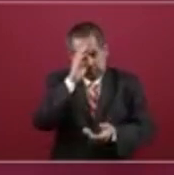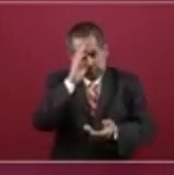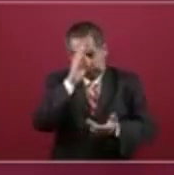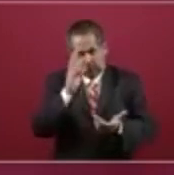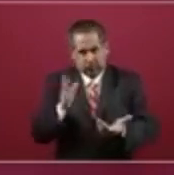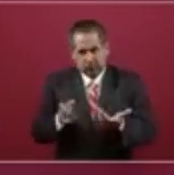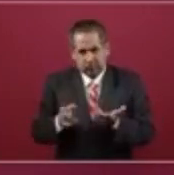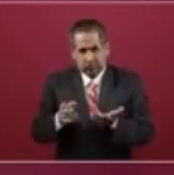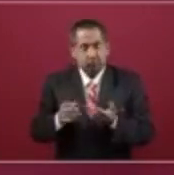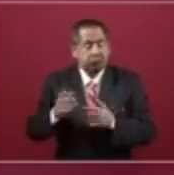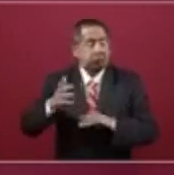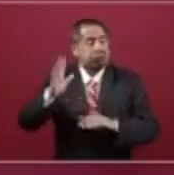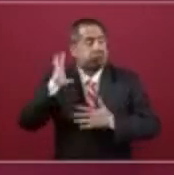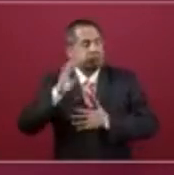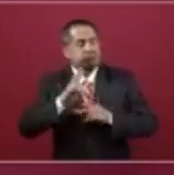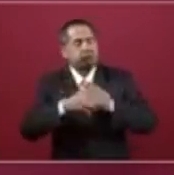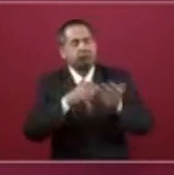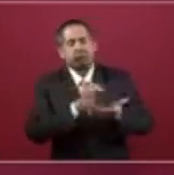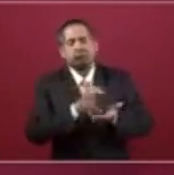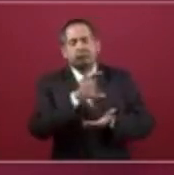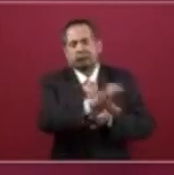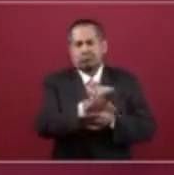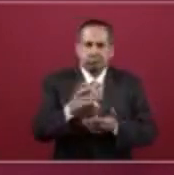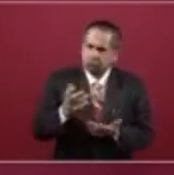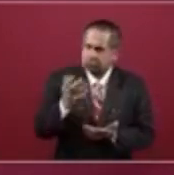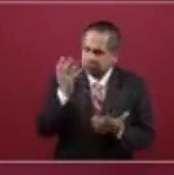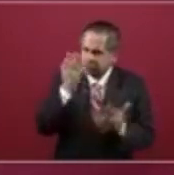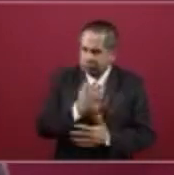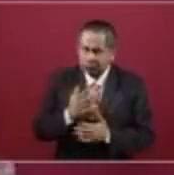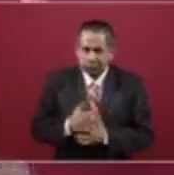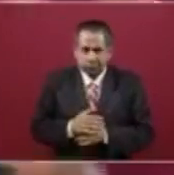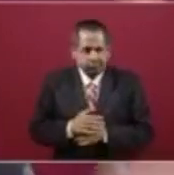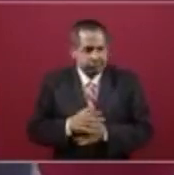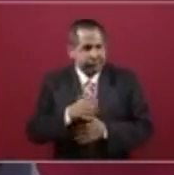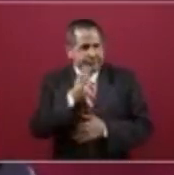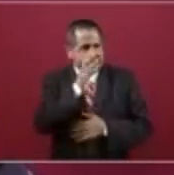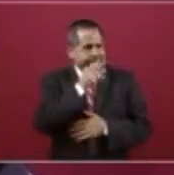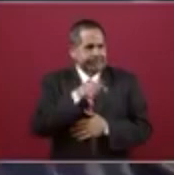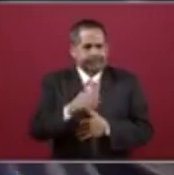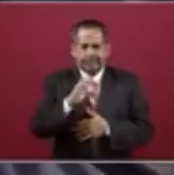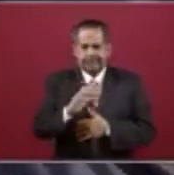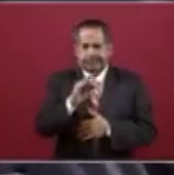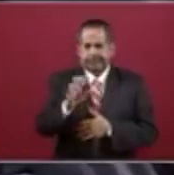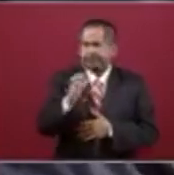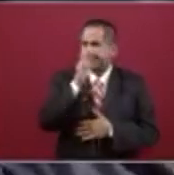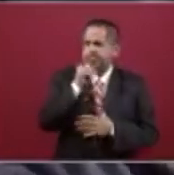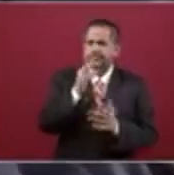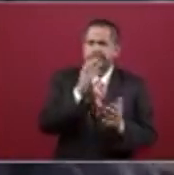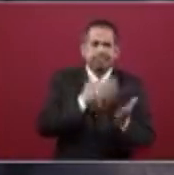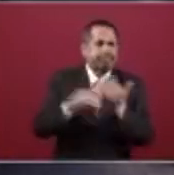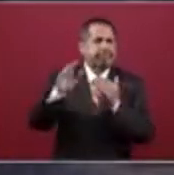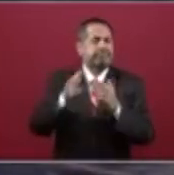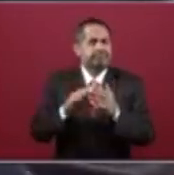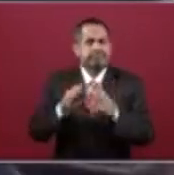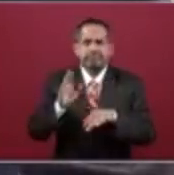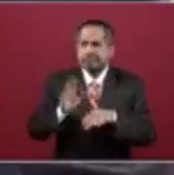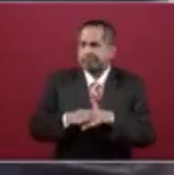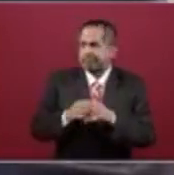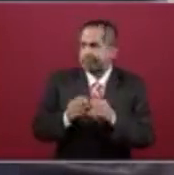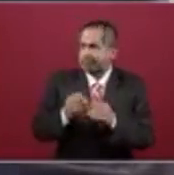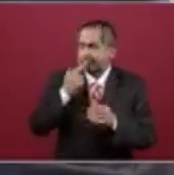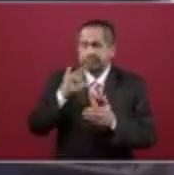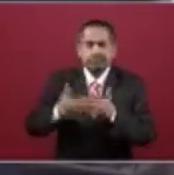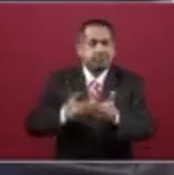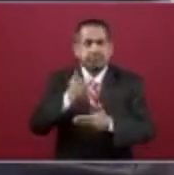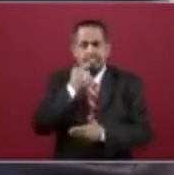que se comprometió, que impide que la Comisión Federal de Electricidad pueda salir